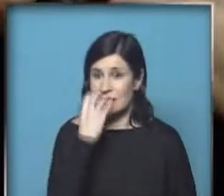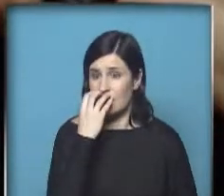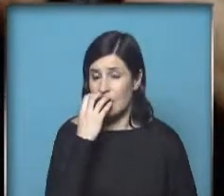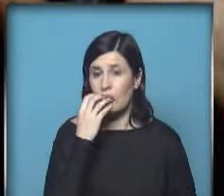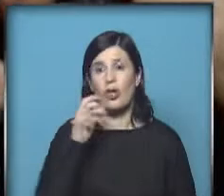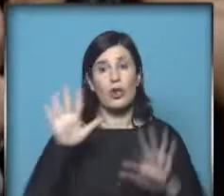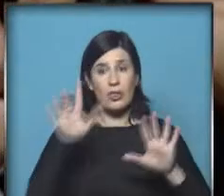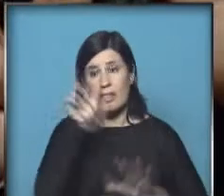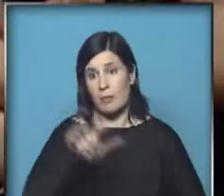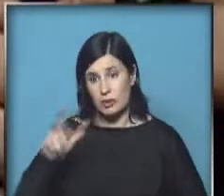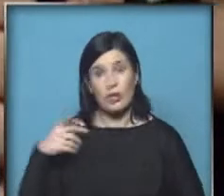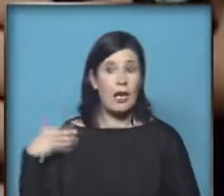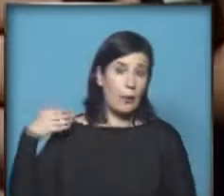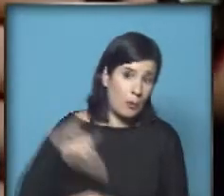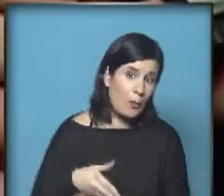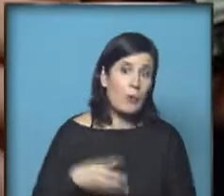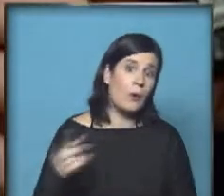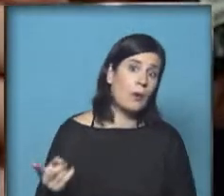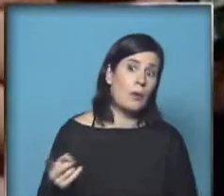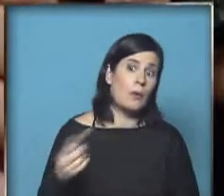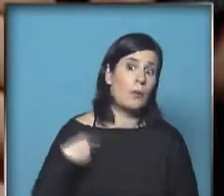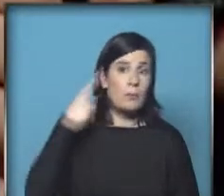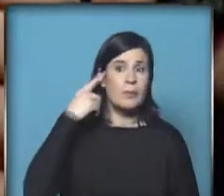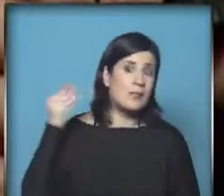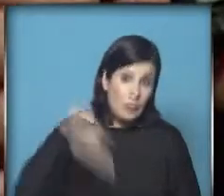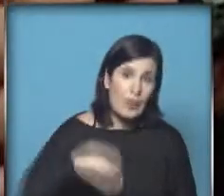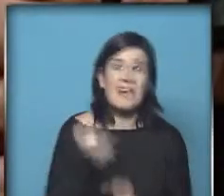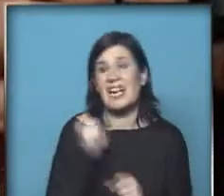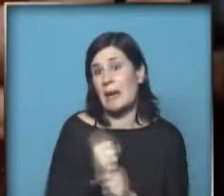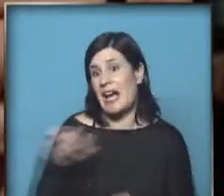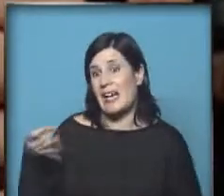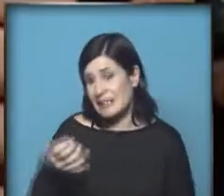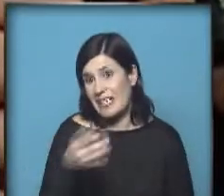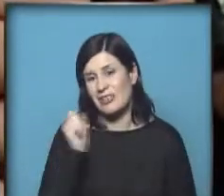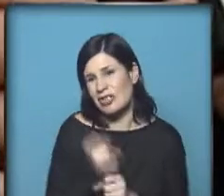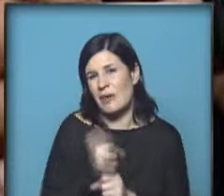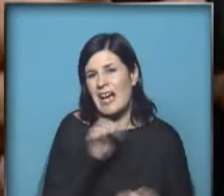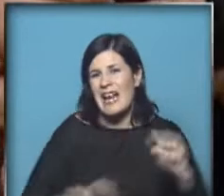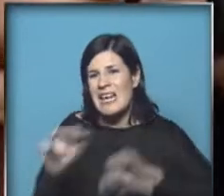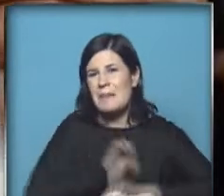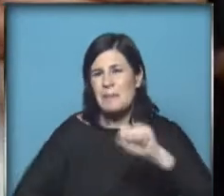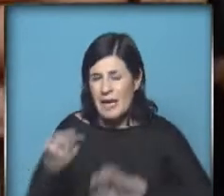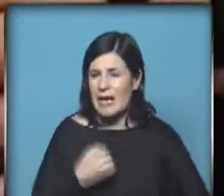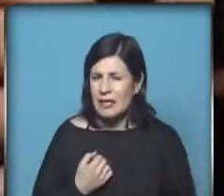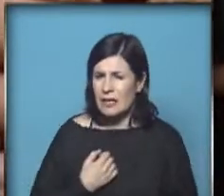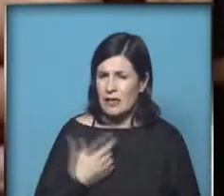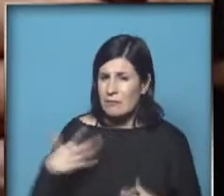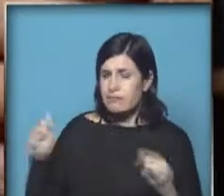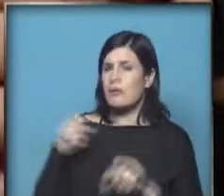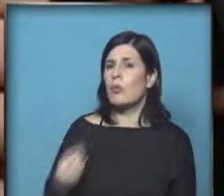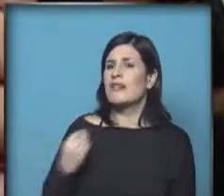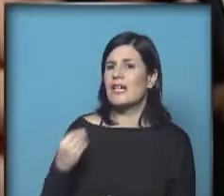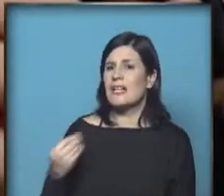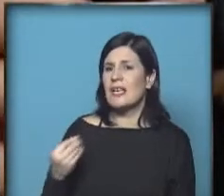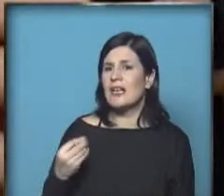que fueron concurrieron a su trabajo a tomar servicio encargado de la limpieza se encontraron con que la